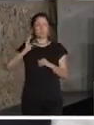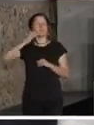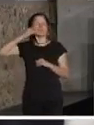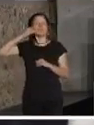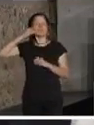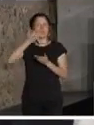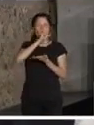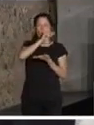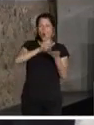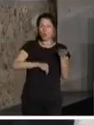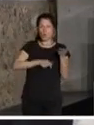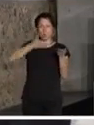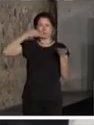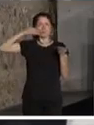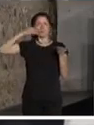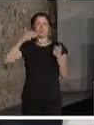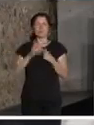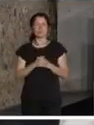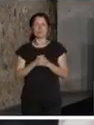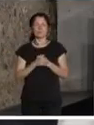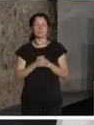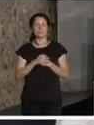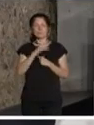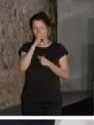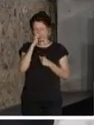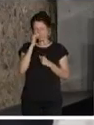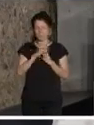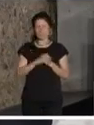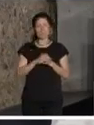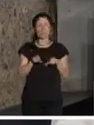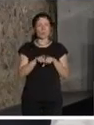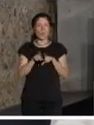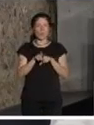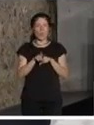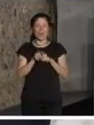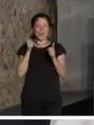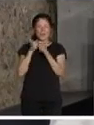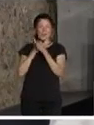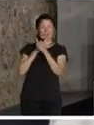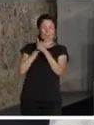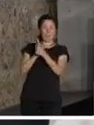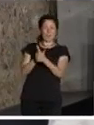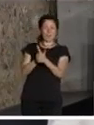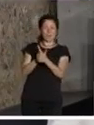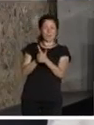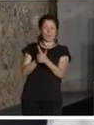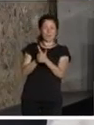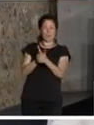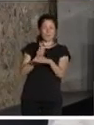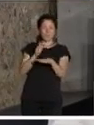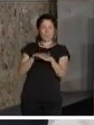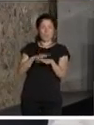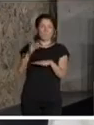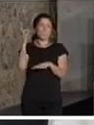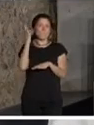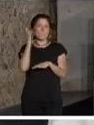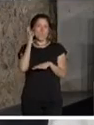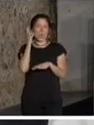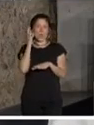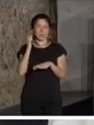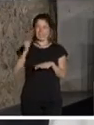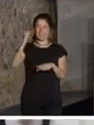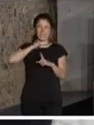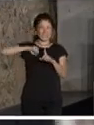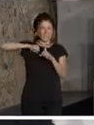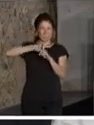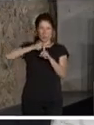contratos decentes y no se va a utilizar la dependencia para echarla a las espaldas de mujeres explotadas